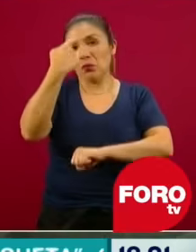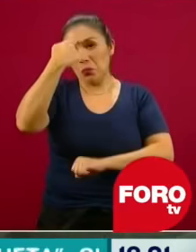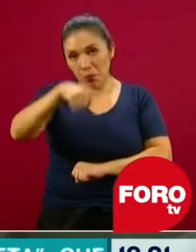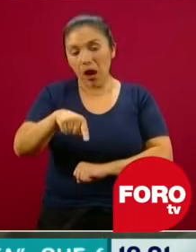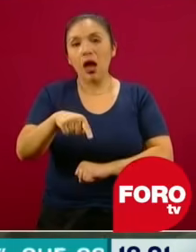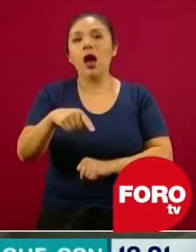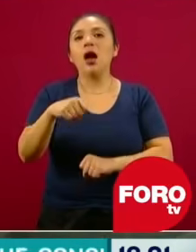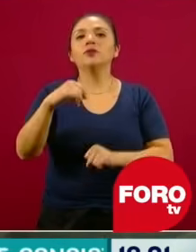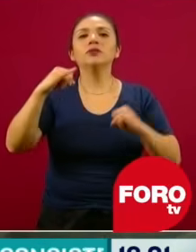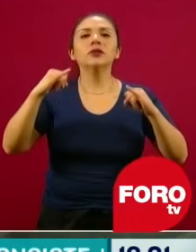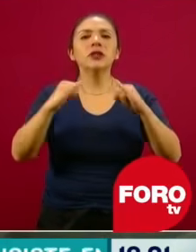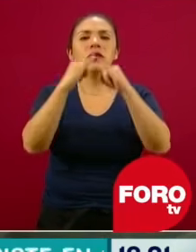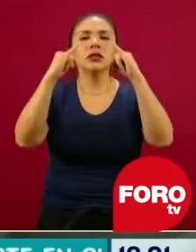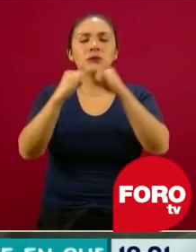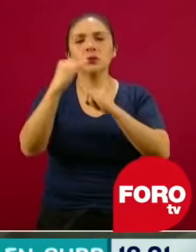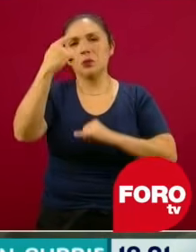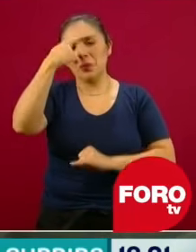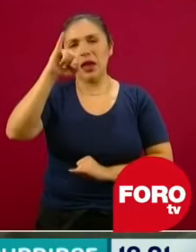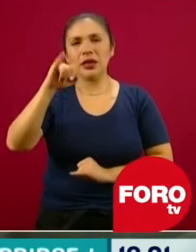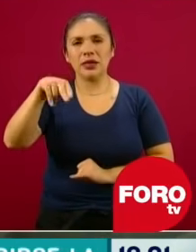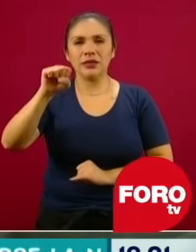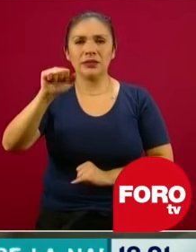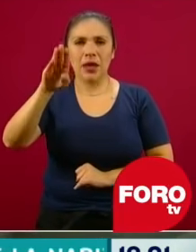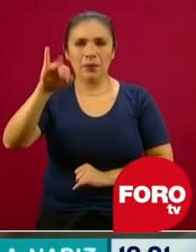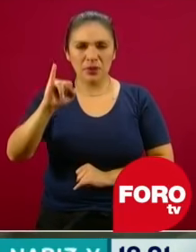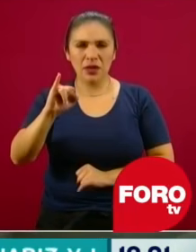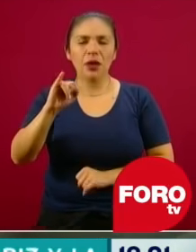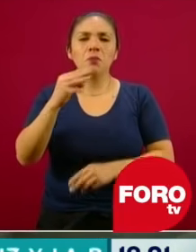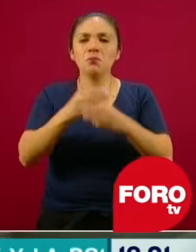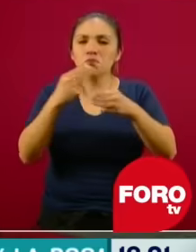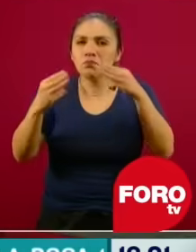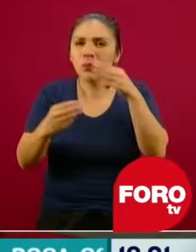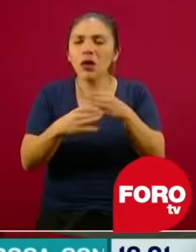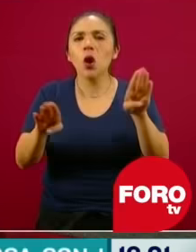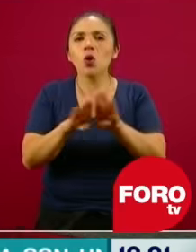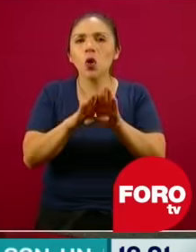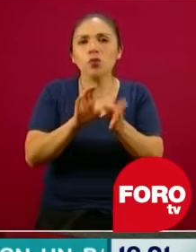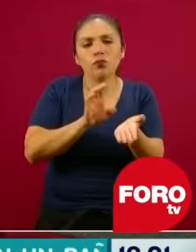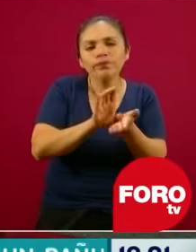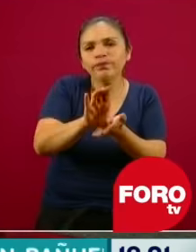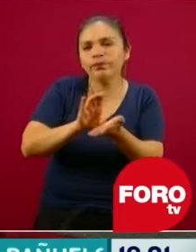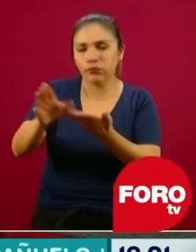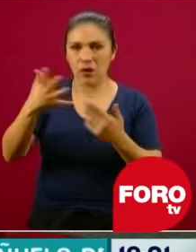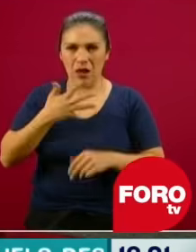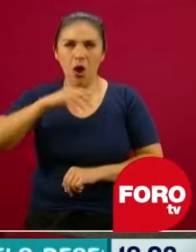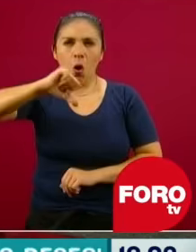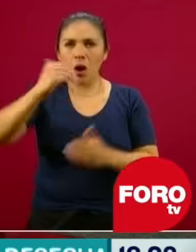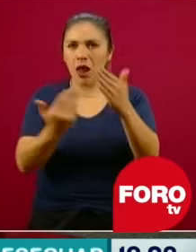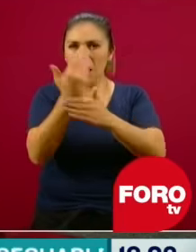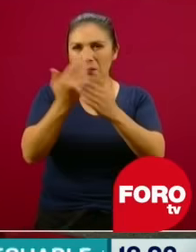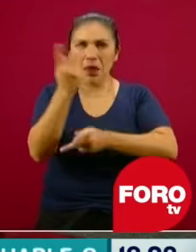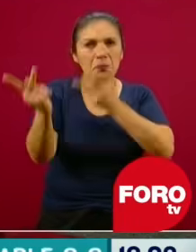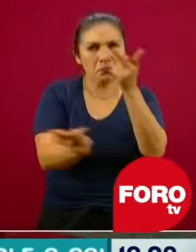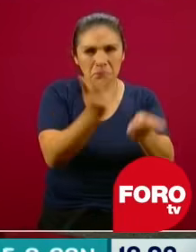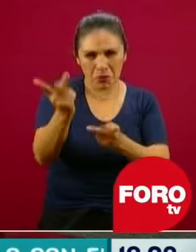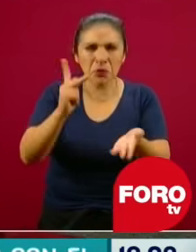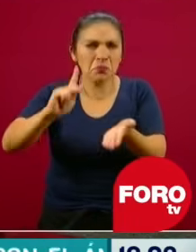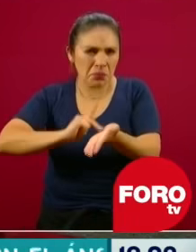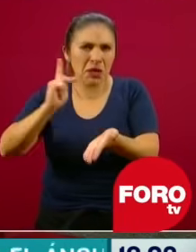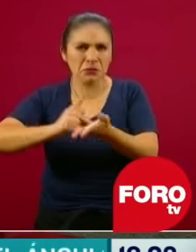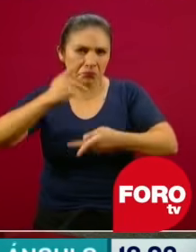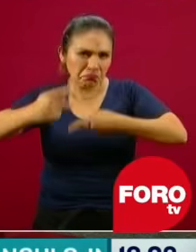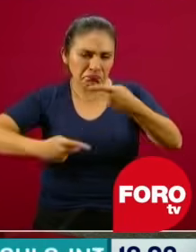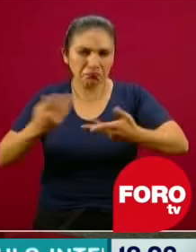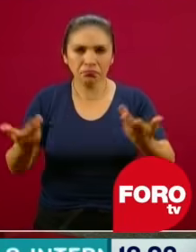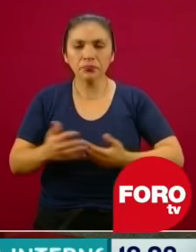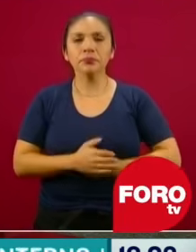del Instituto de Salud para el Bienestar, sobre la distribución de los insumos que se preguntaba esta mañana, y lo han preguntado ustedes varias veces,